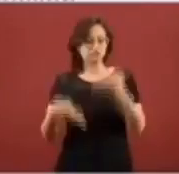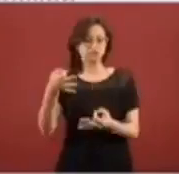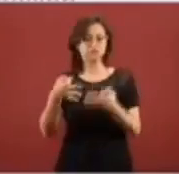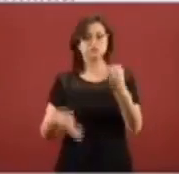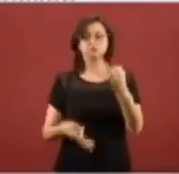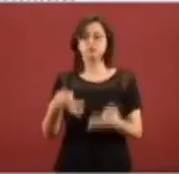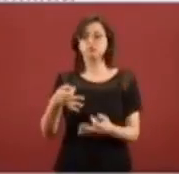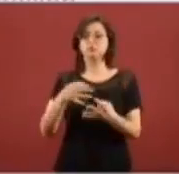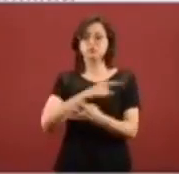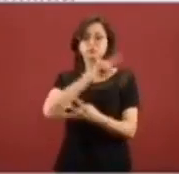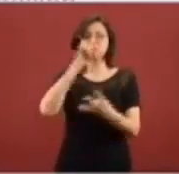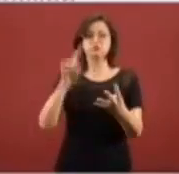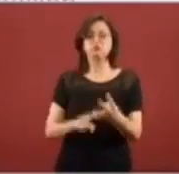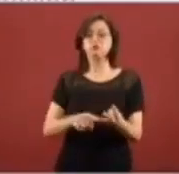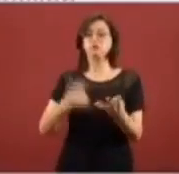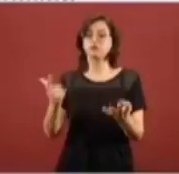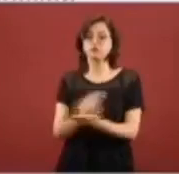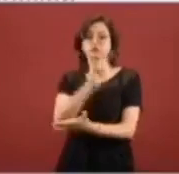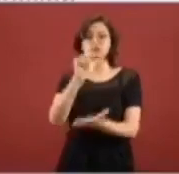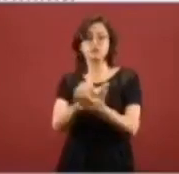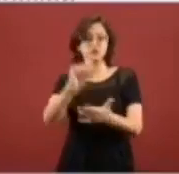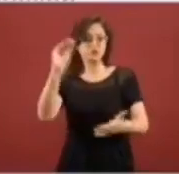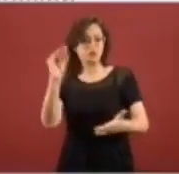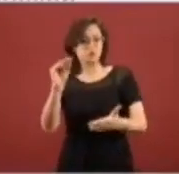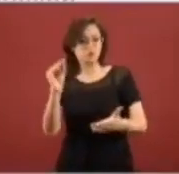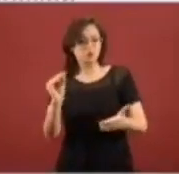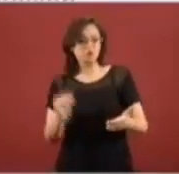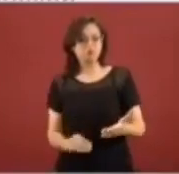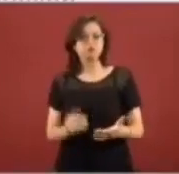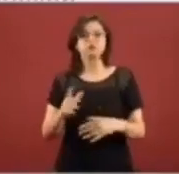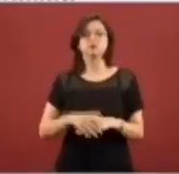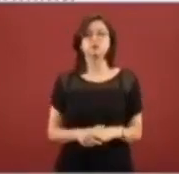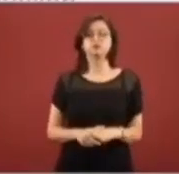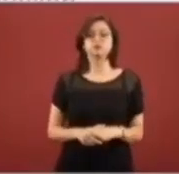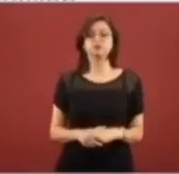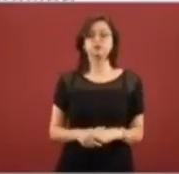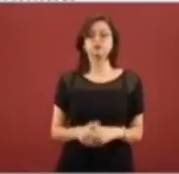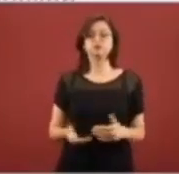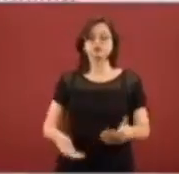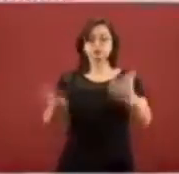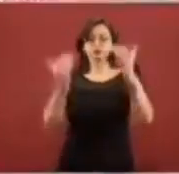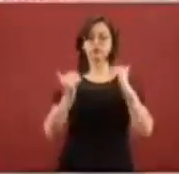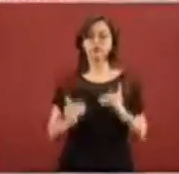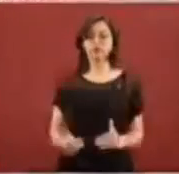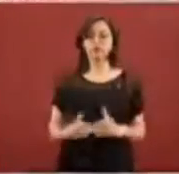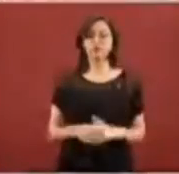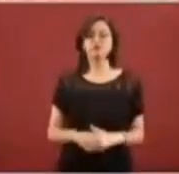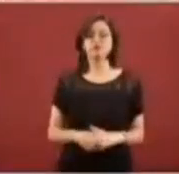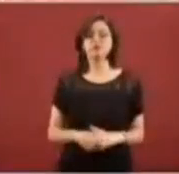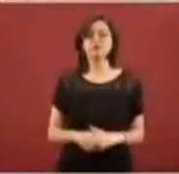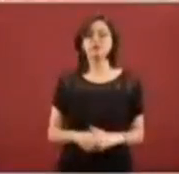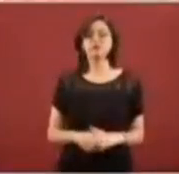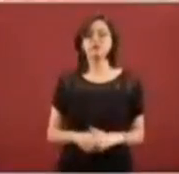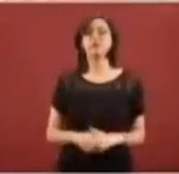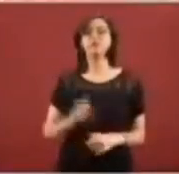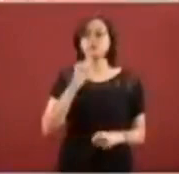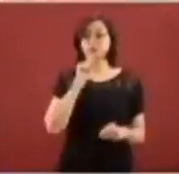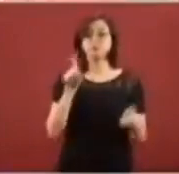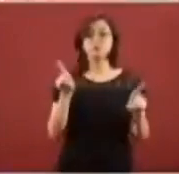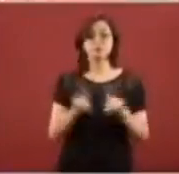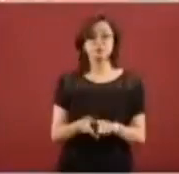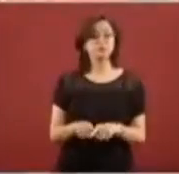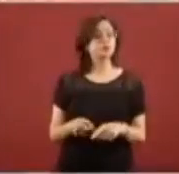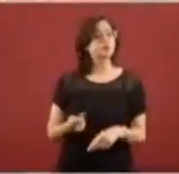actividad legislativa en los niveles federal y estatal. El grupo C es los sectores que se consideran esenciales para